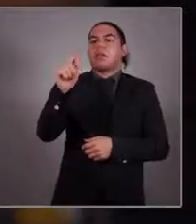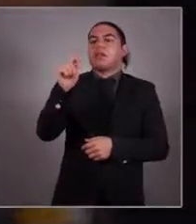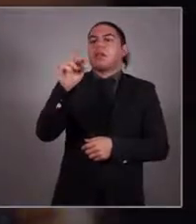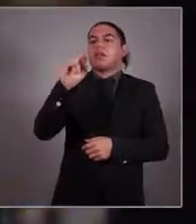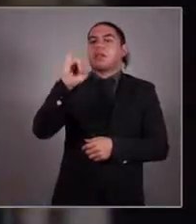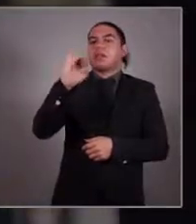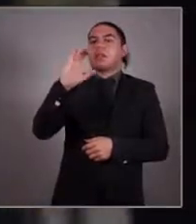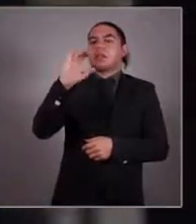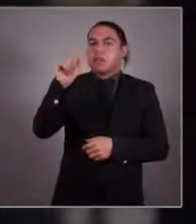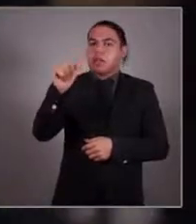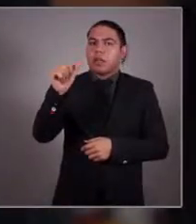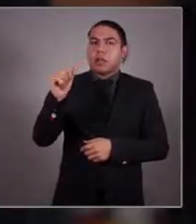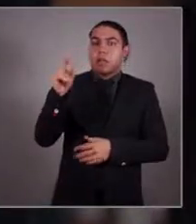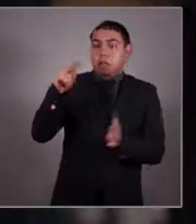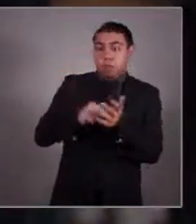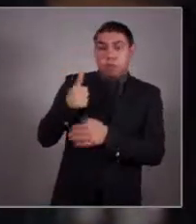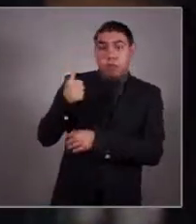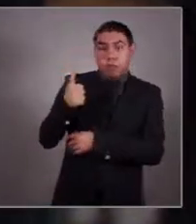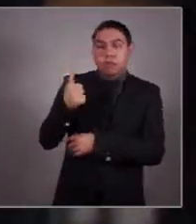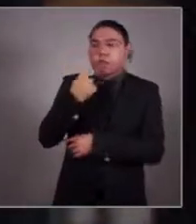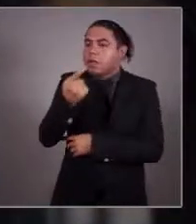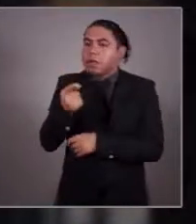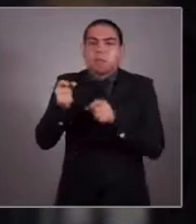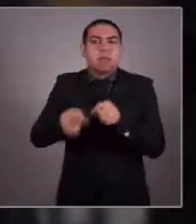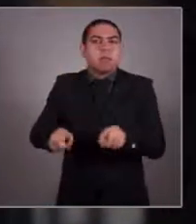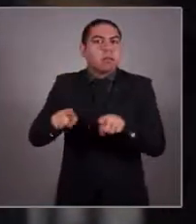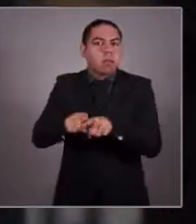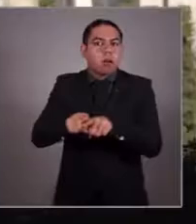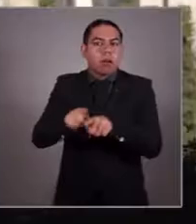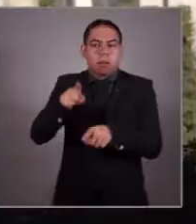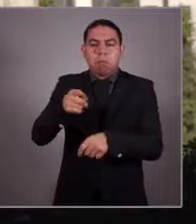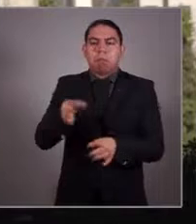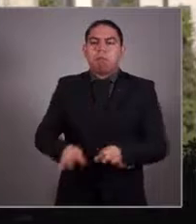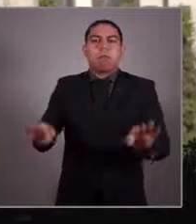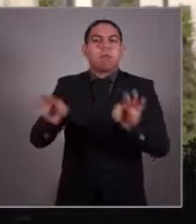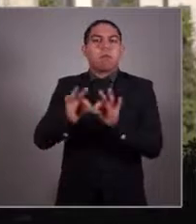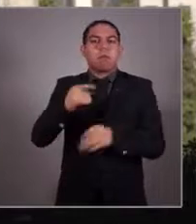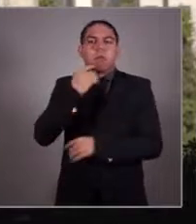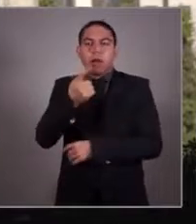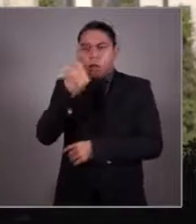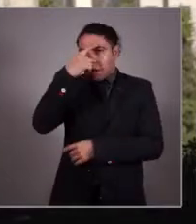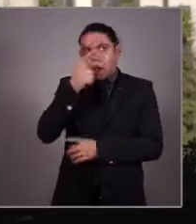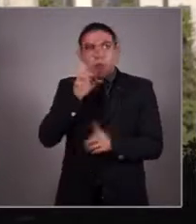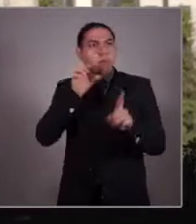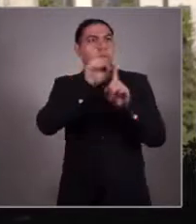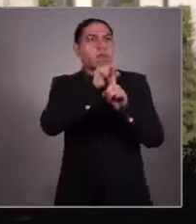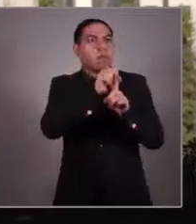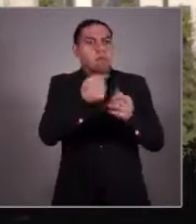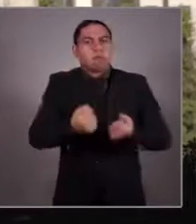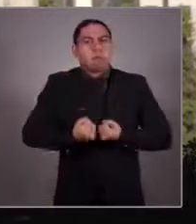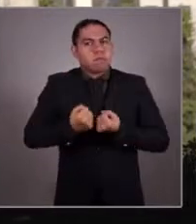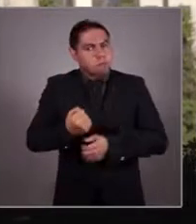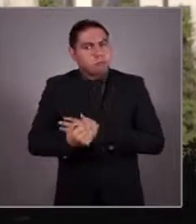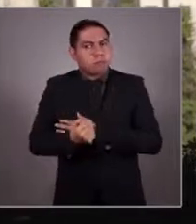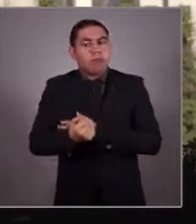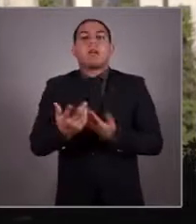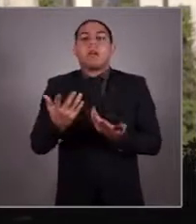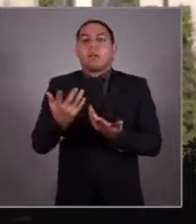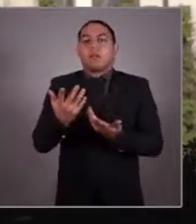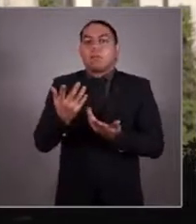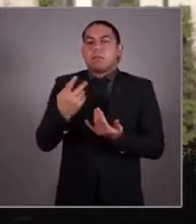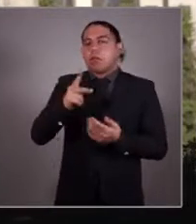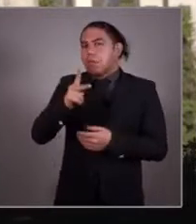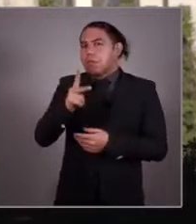el 2006, y se le decía lo mismo, que lo más importante era la disputa por el poder, que ya habría momento